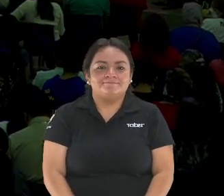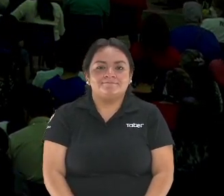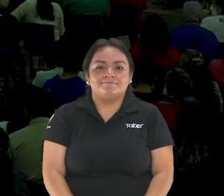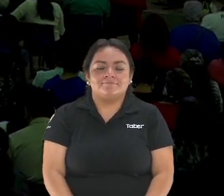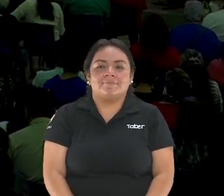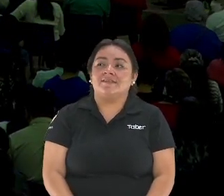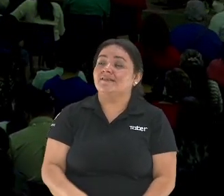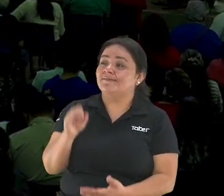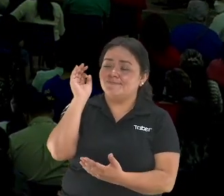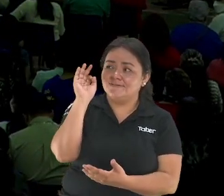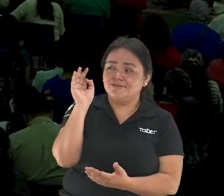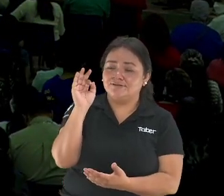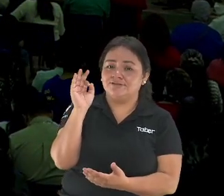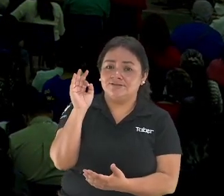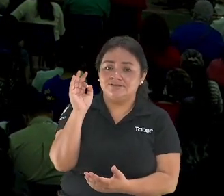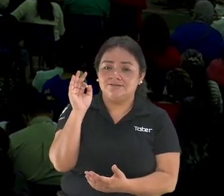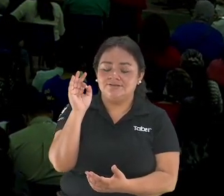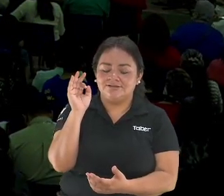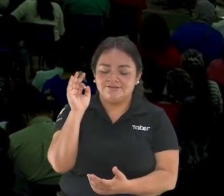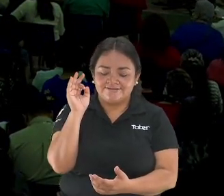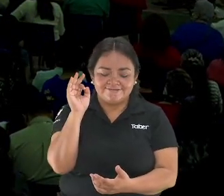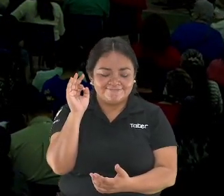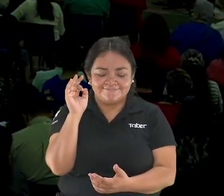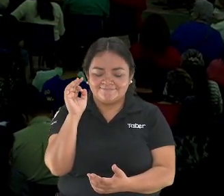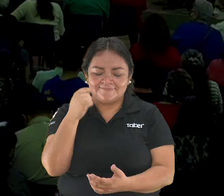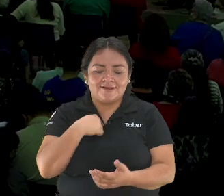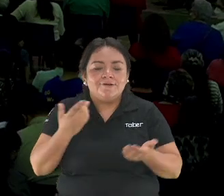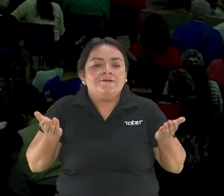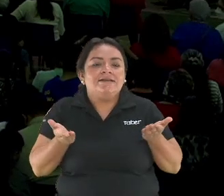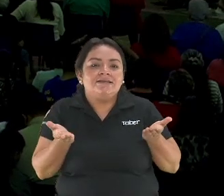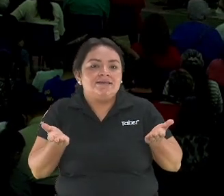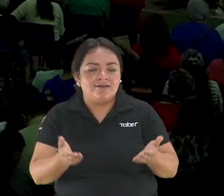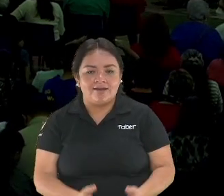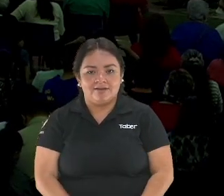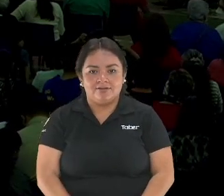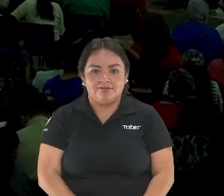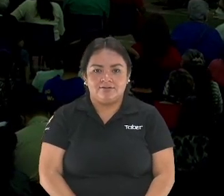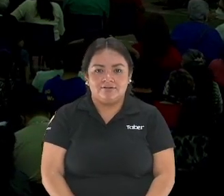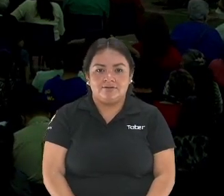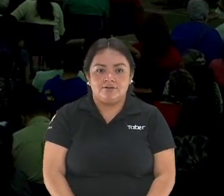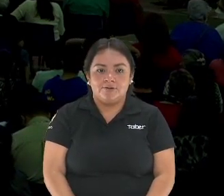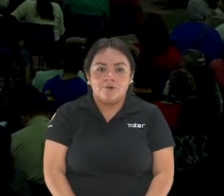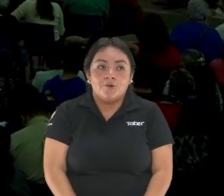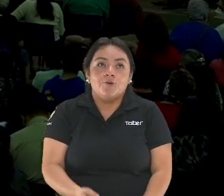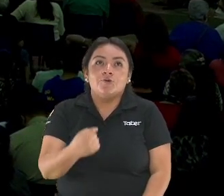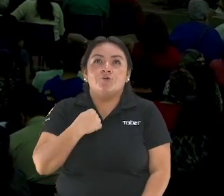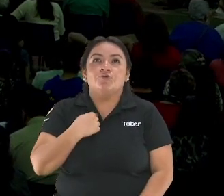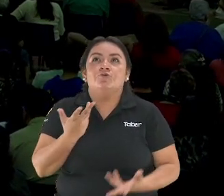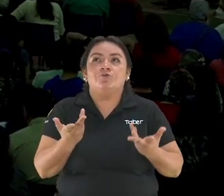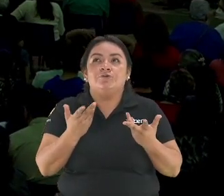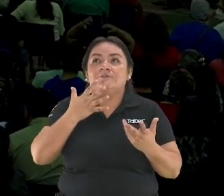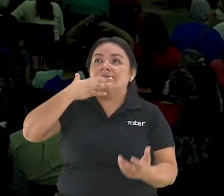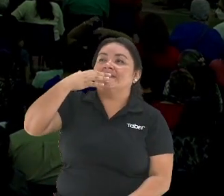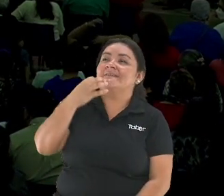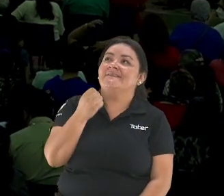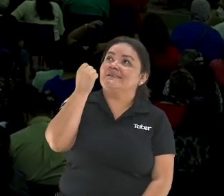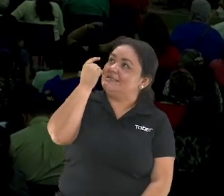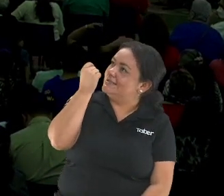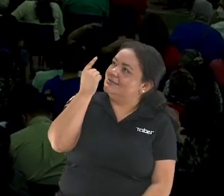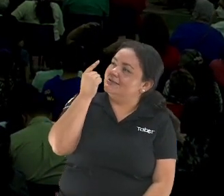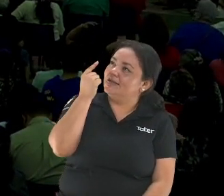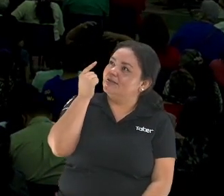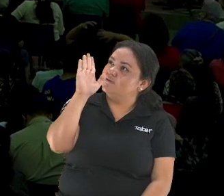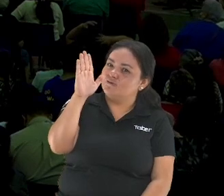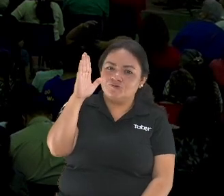el pastor qué debo hacer cómo puedo verdaderamente entender esto